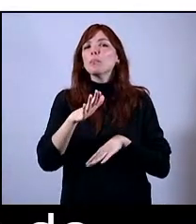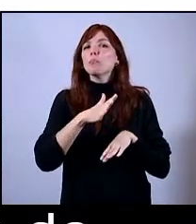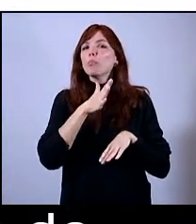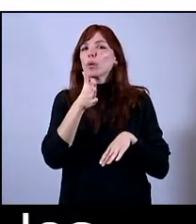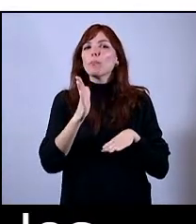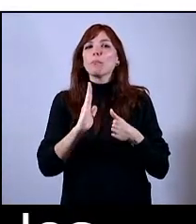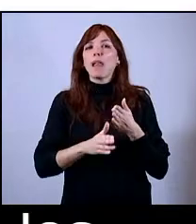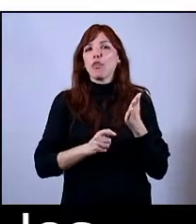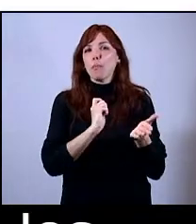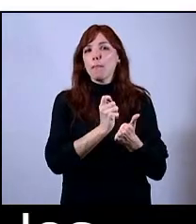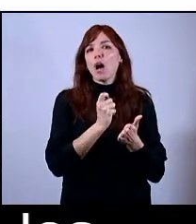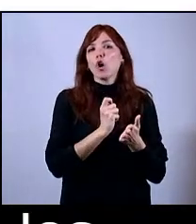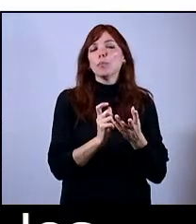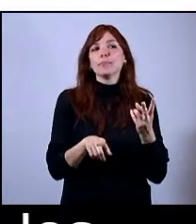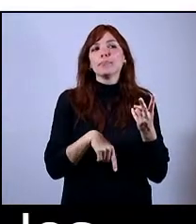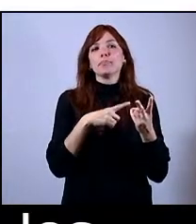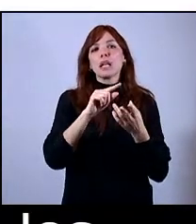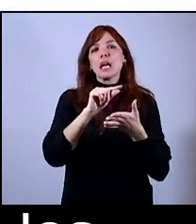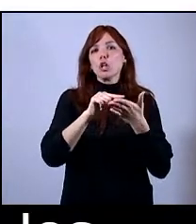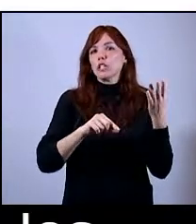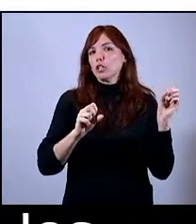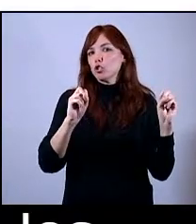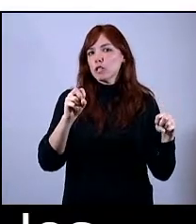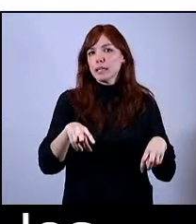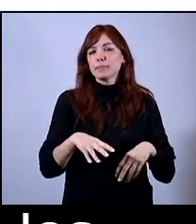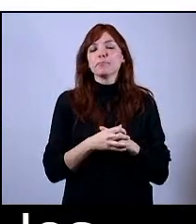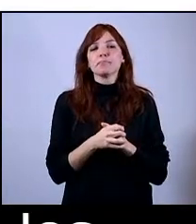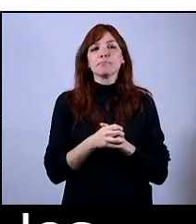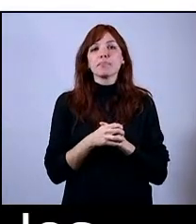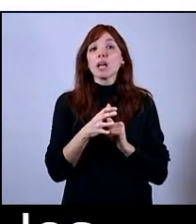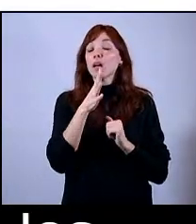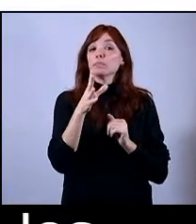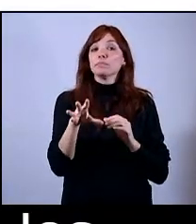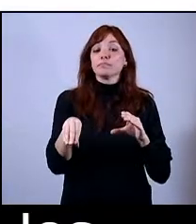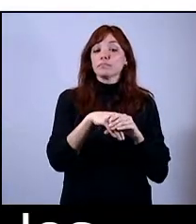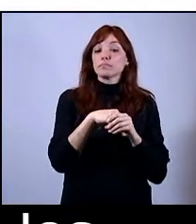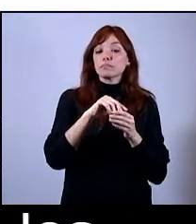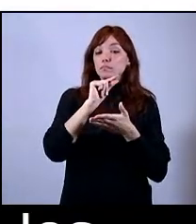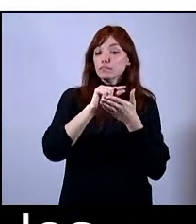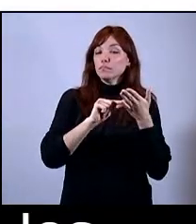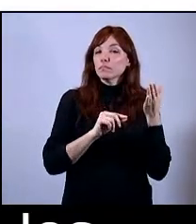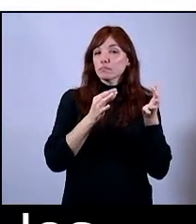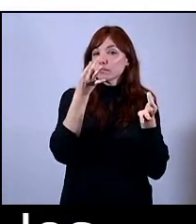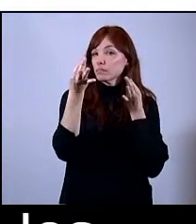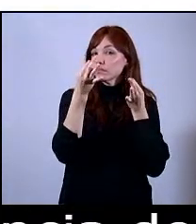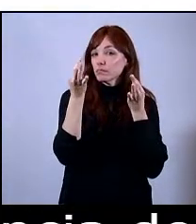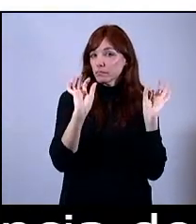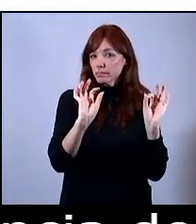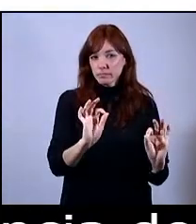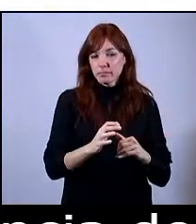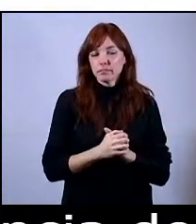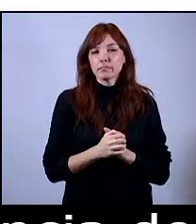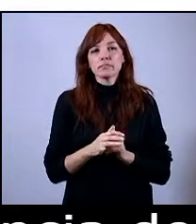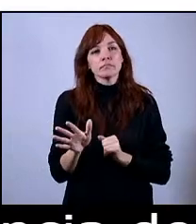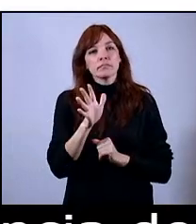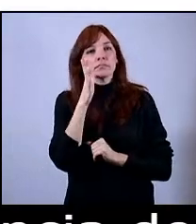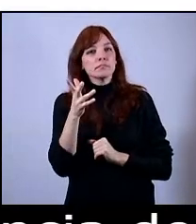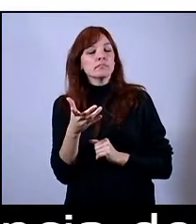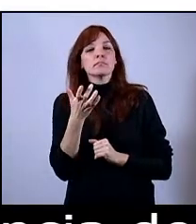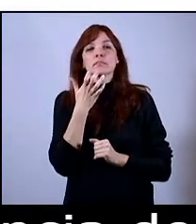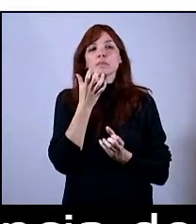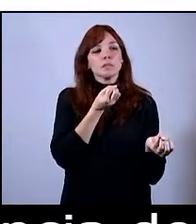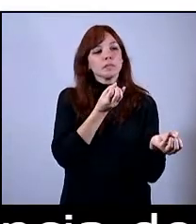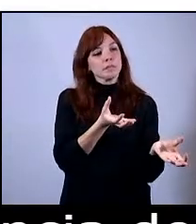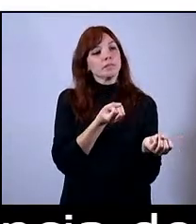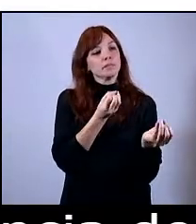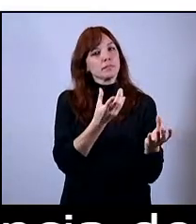pago, por la ausencia de contratos, por no incluir en los contratos todos los extremos que recoge la ley, por no suministrar la